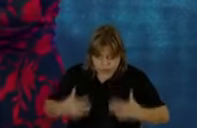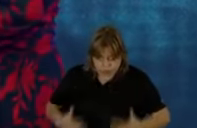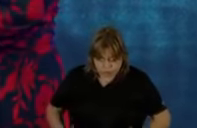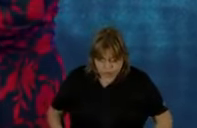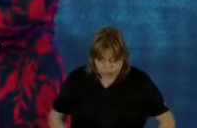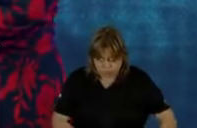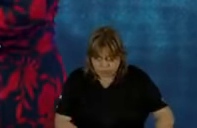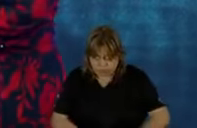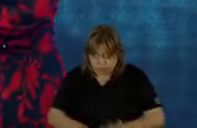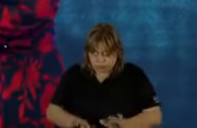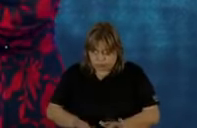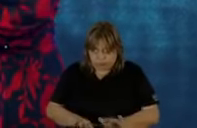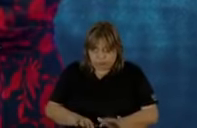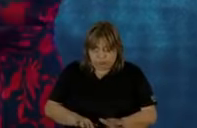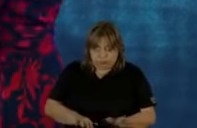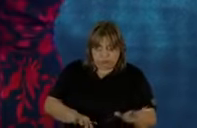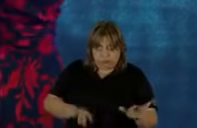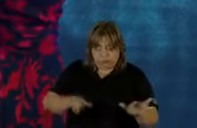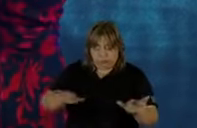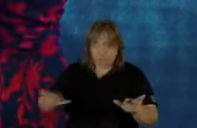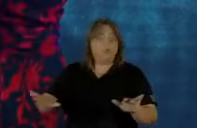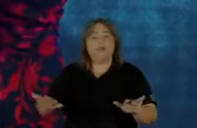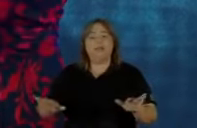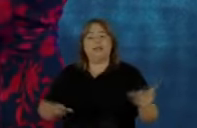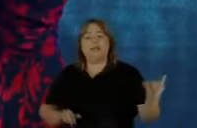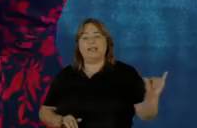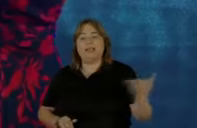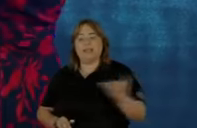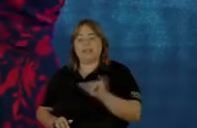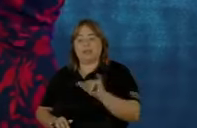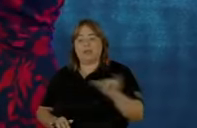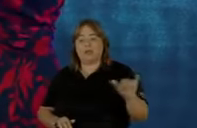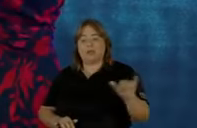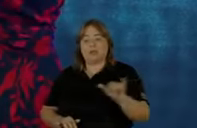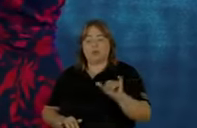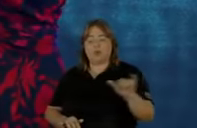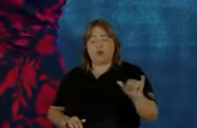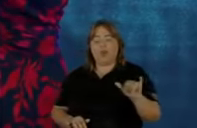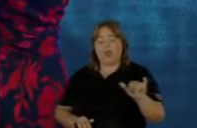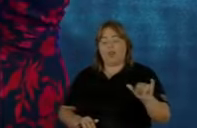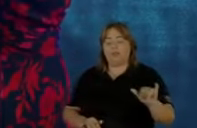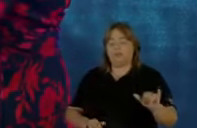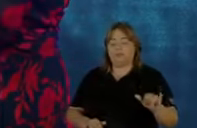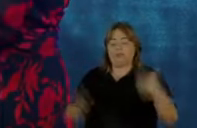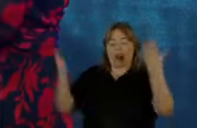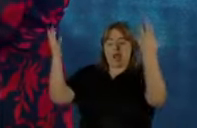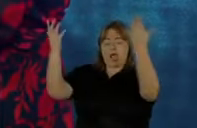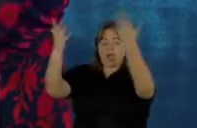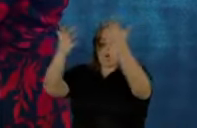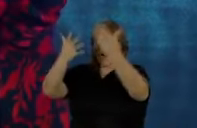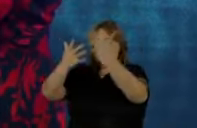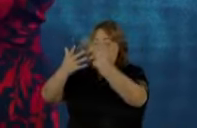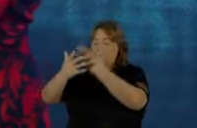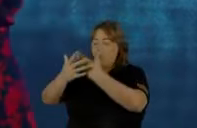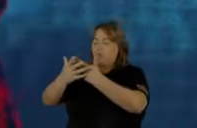Verso 3, como el rocío de Hermón que desciende sobre los montes de Sión,